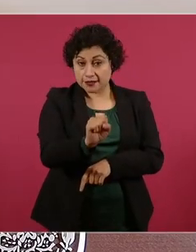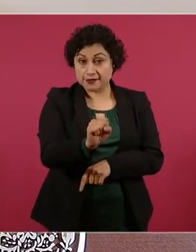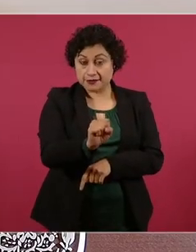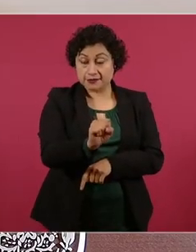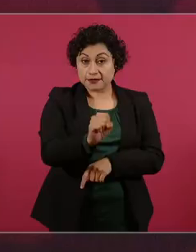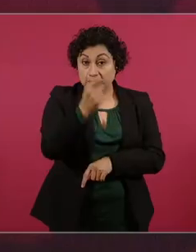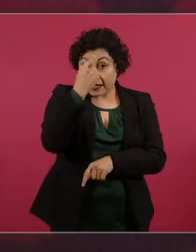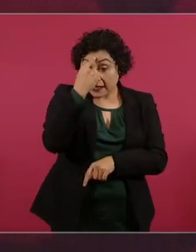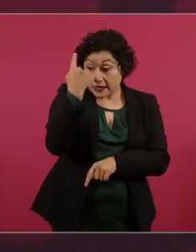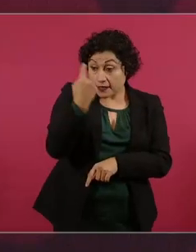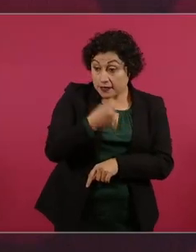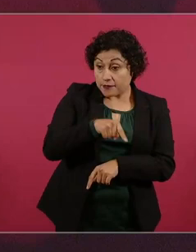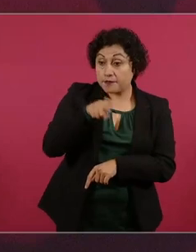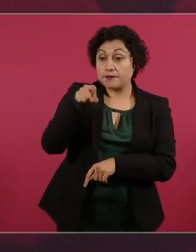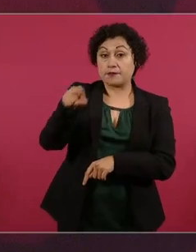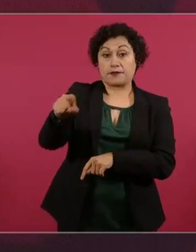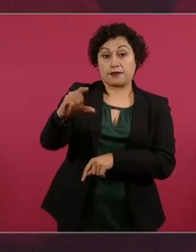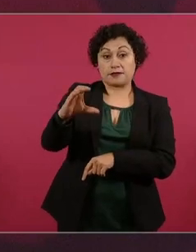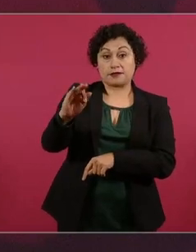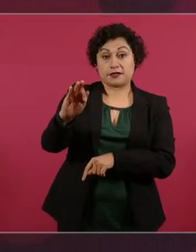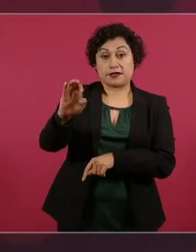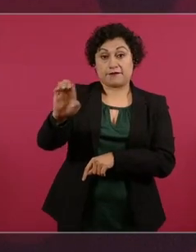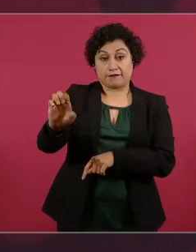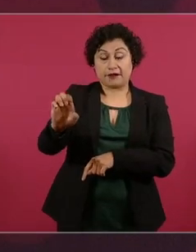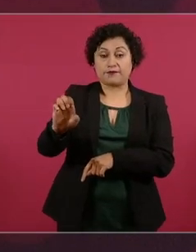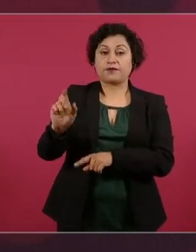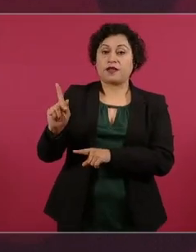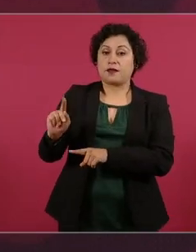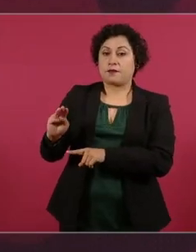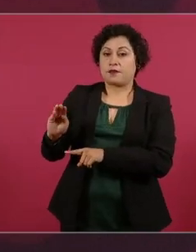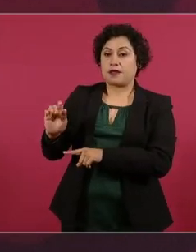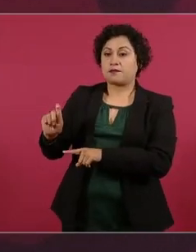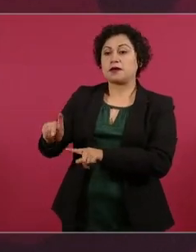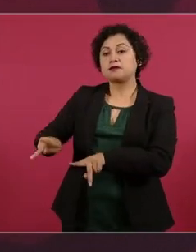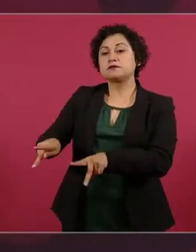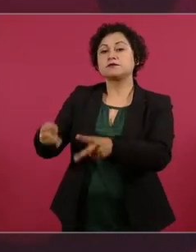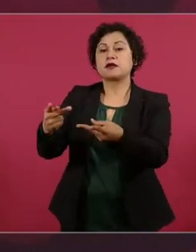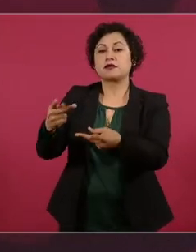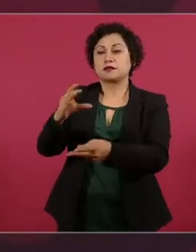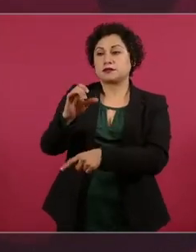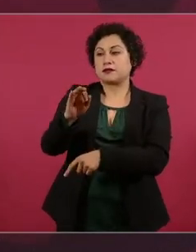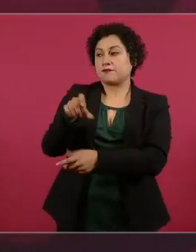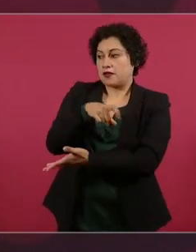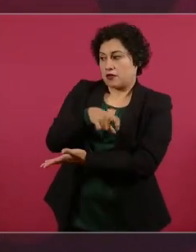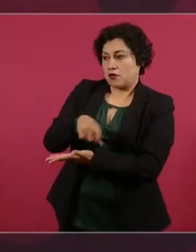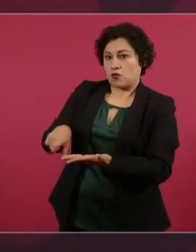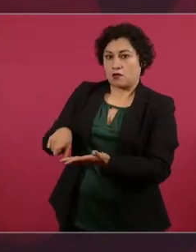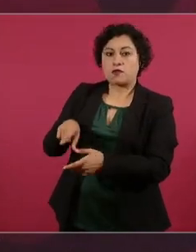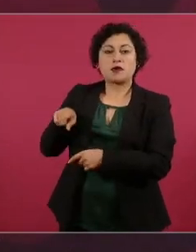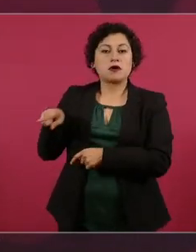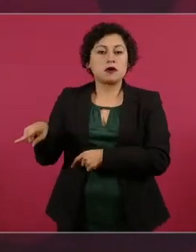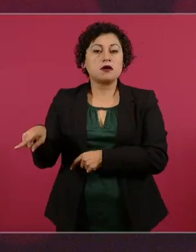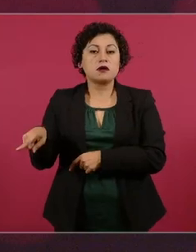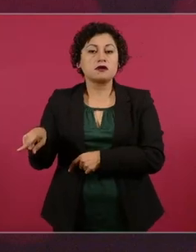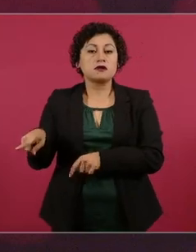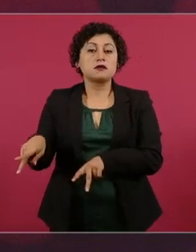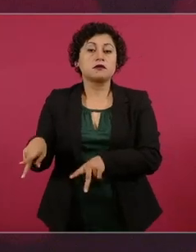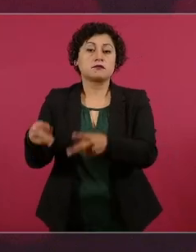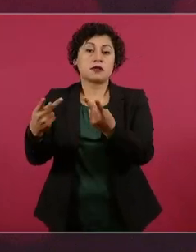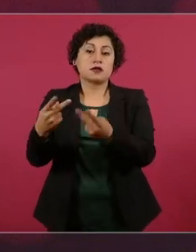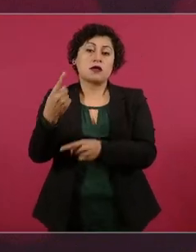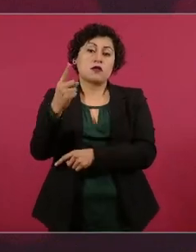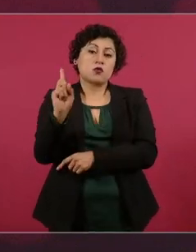a la Comisión Federal de Electricidad, que Pemex le vende a la Comisión Federal de Electricidad, lo vende a $1 el